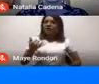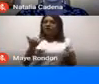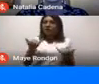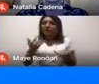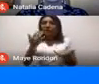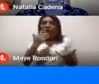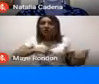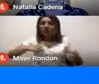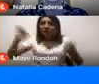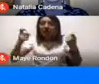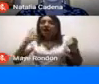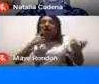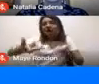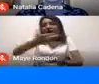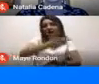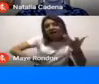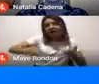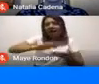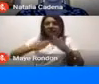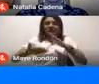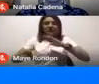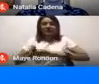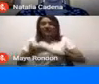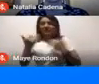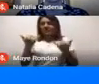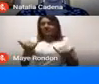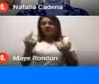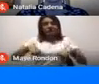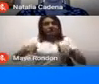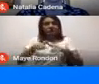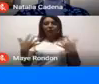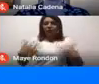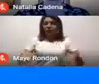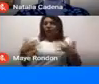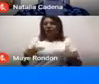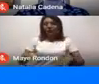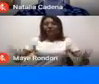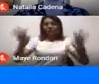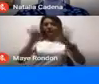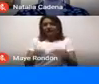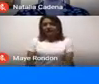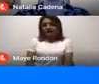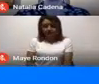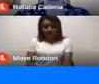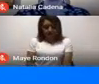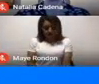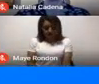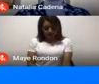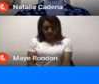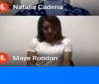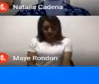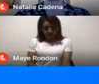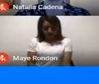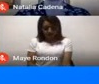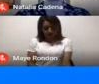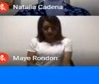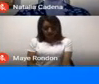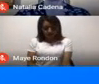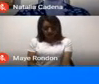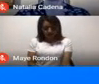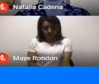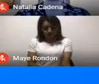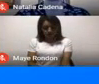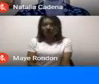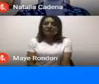y de interactuar con las comunidades entre nosotros mismos. Eso es supremamente importante. Entonces, también vimos